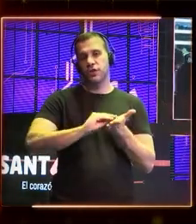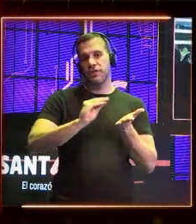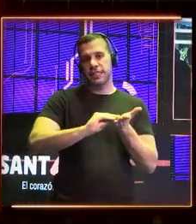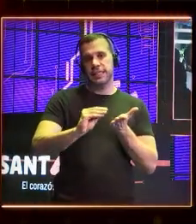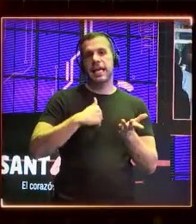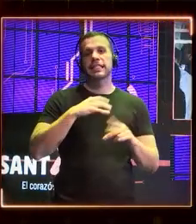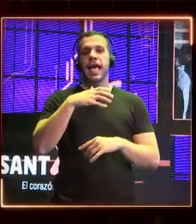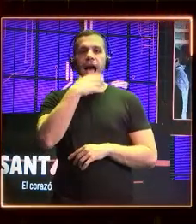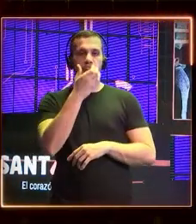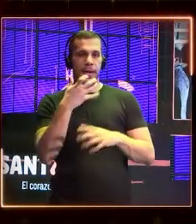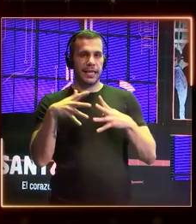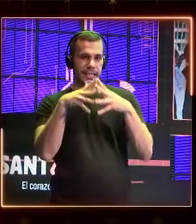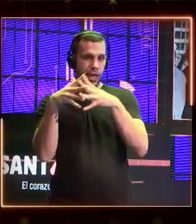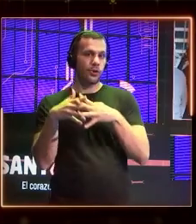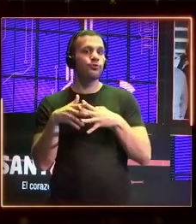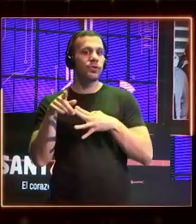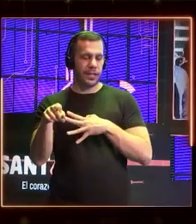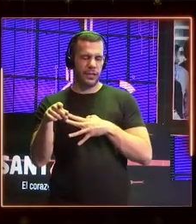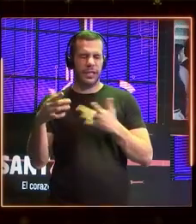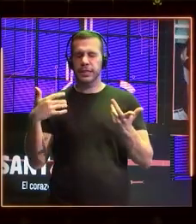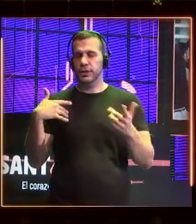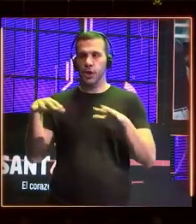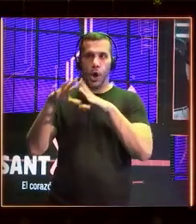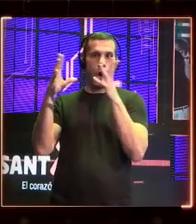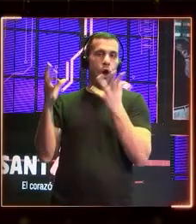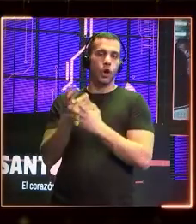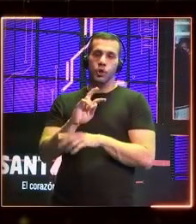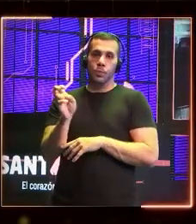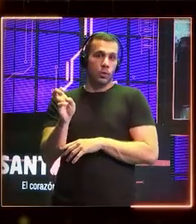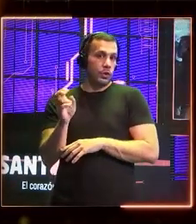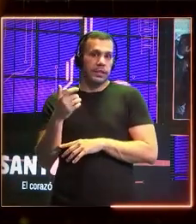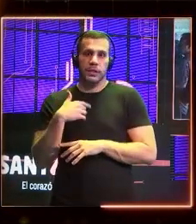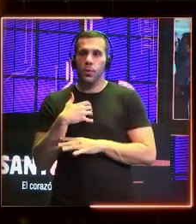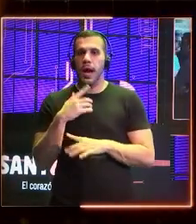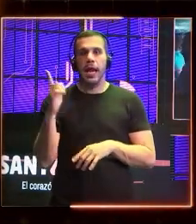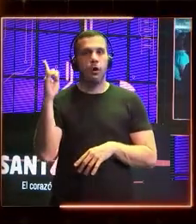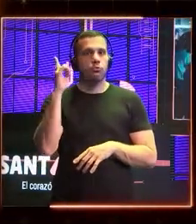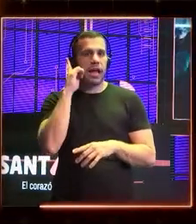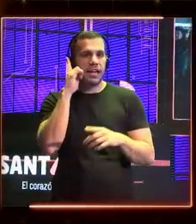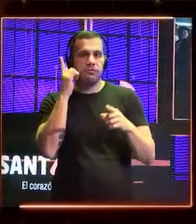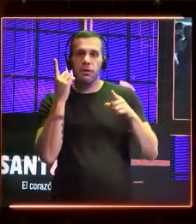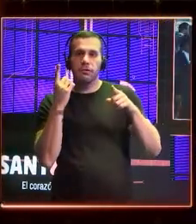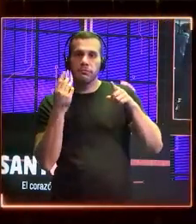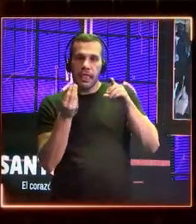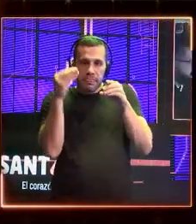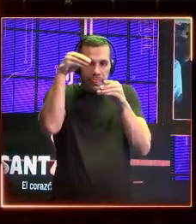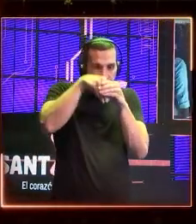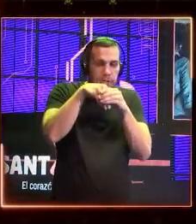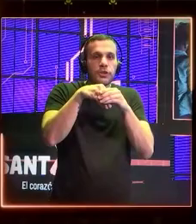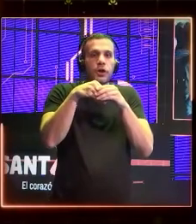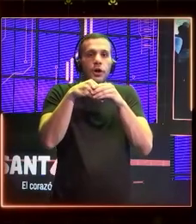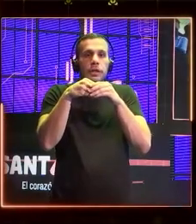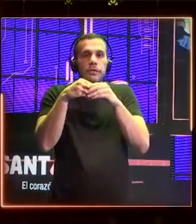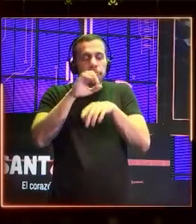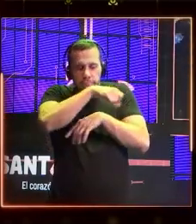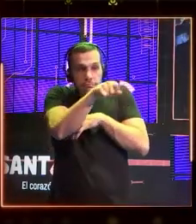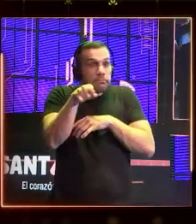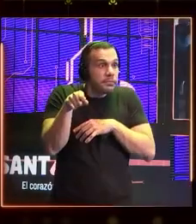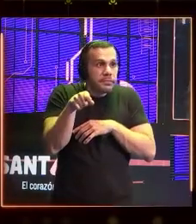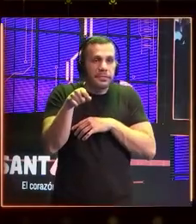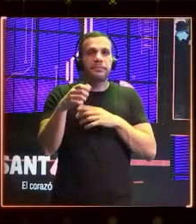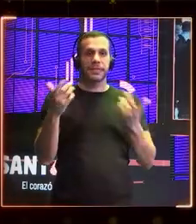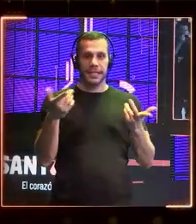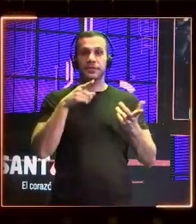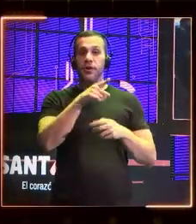es otro mundo es como meterte en un iPhone pero de bonito no de apretado eh eso que veis al fondo es el Apple Park